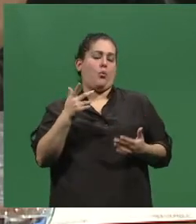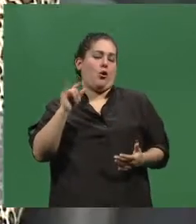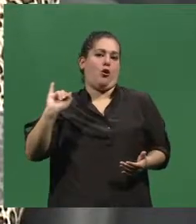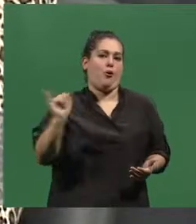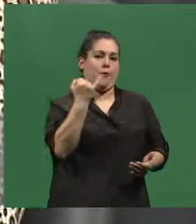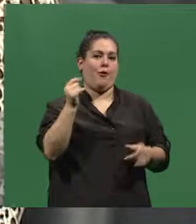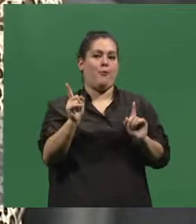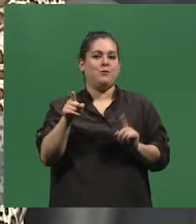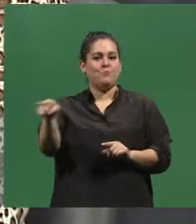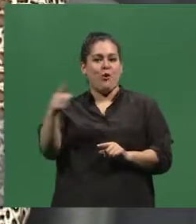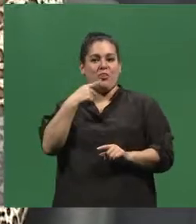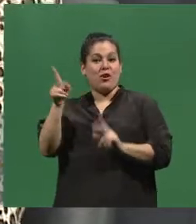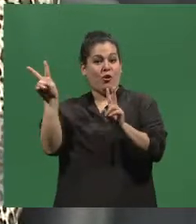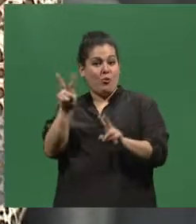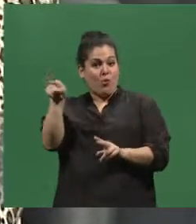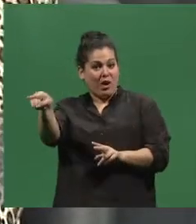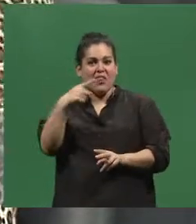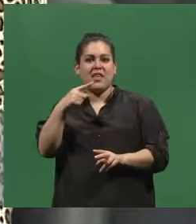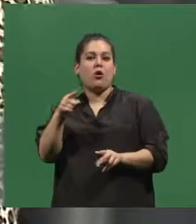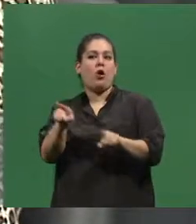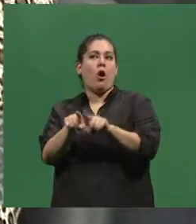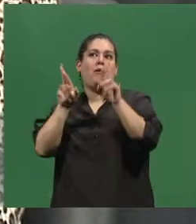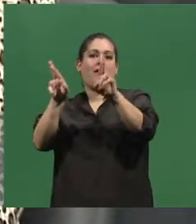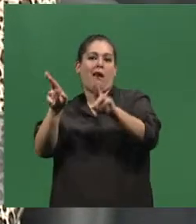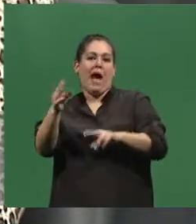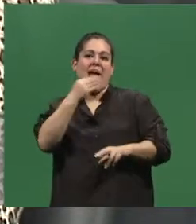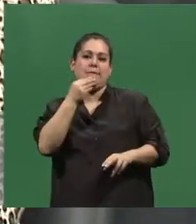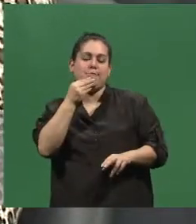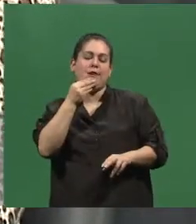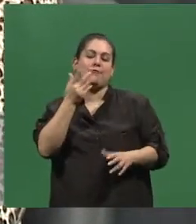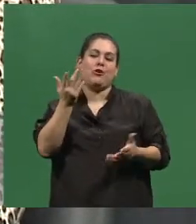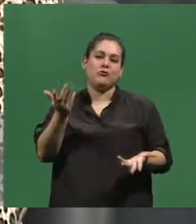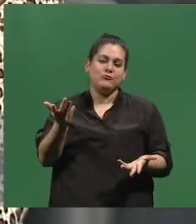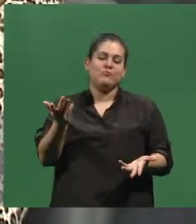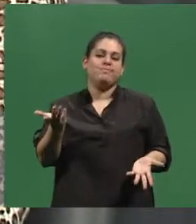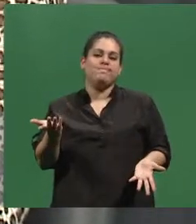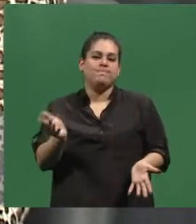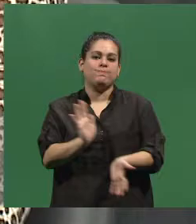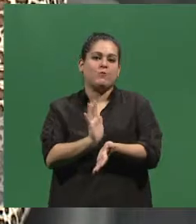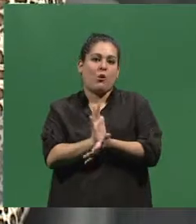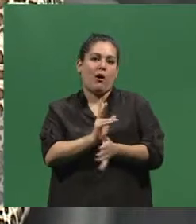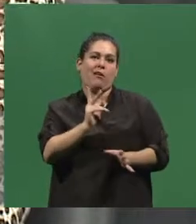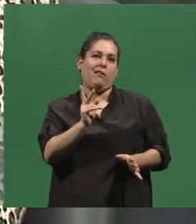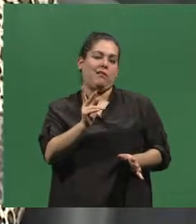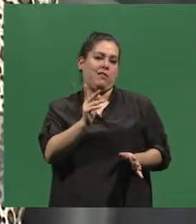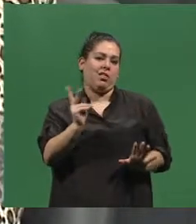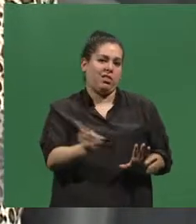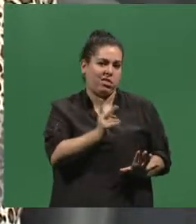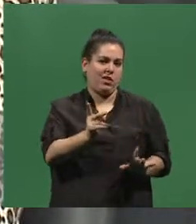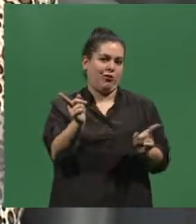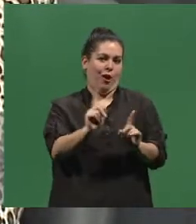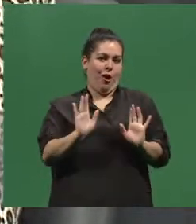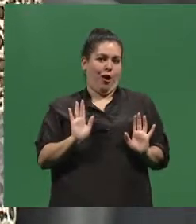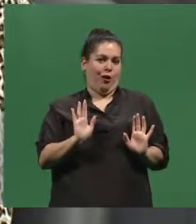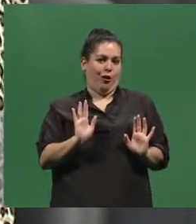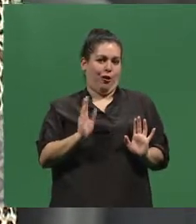ideal, como dice la licenciada, sería que no existan los alimentos con ciertos criterios de excesos. ¿No se